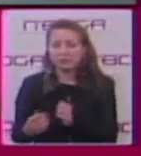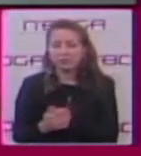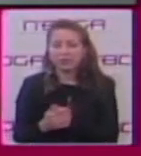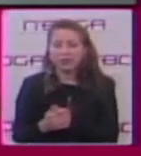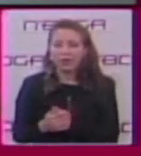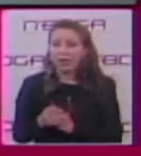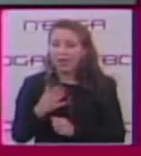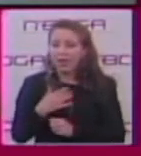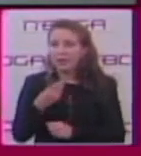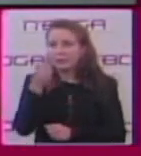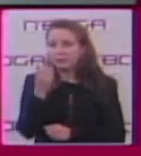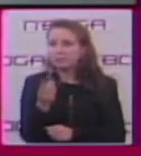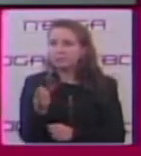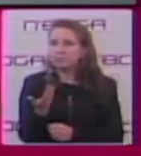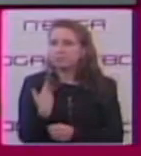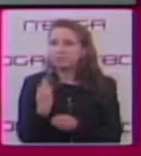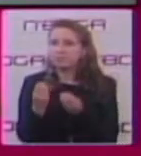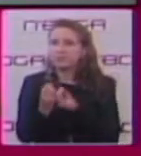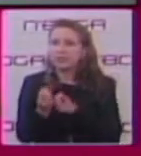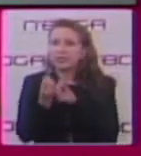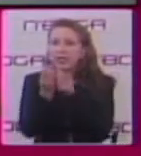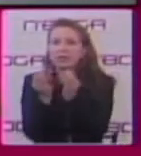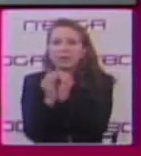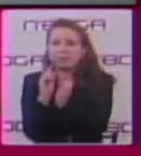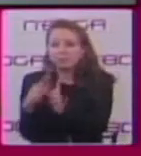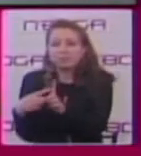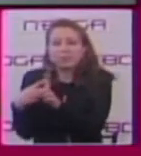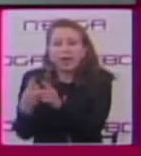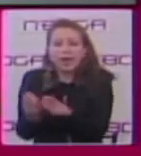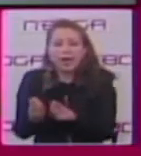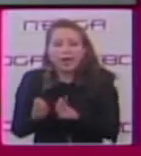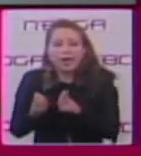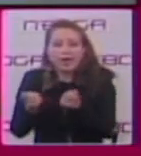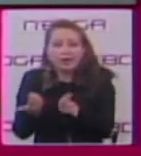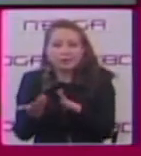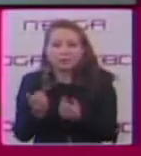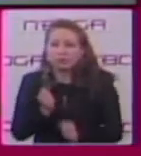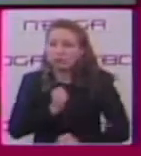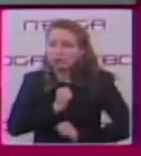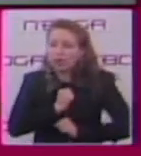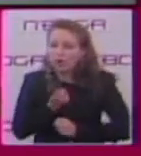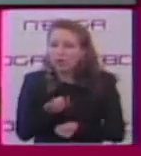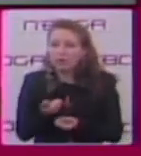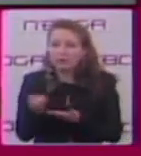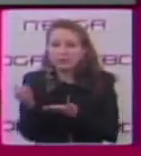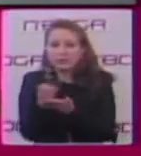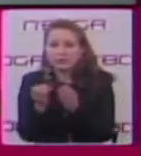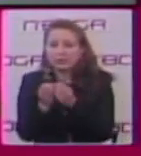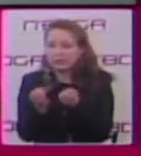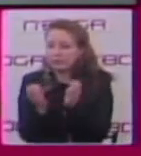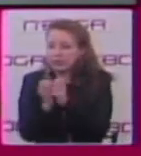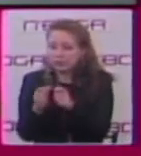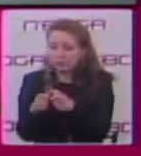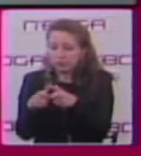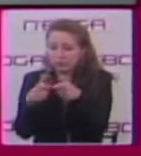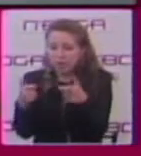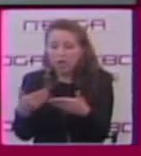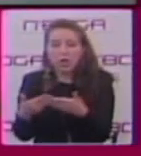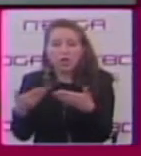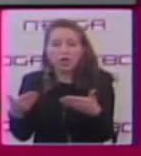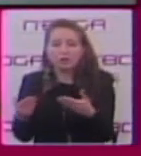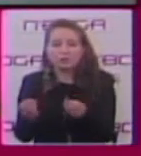A esa marca decidimos darle un toque adicional de calidad, de imagen y aumentar la variedad de productos